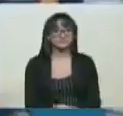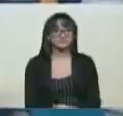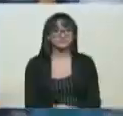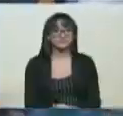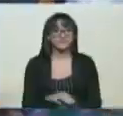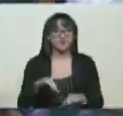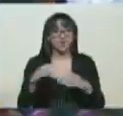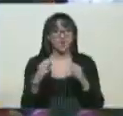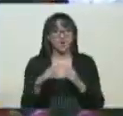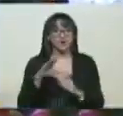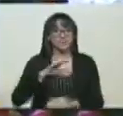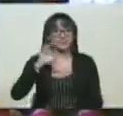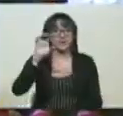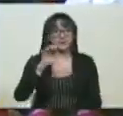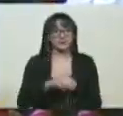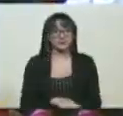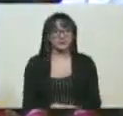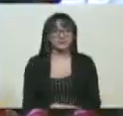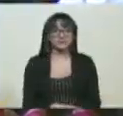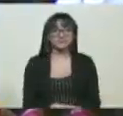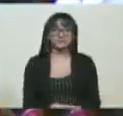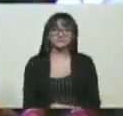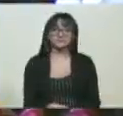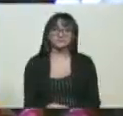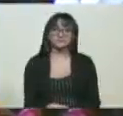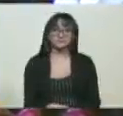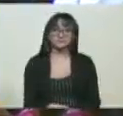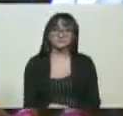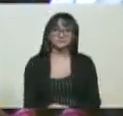Hogares de la patria.